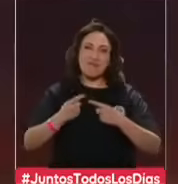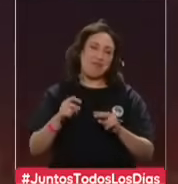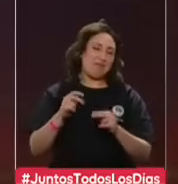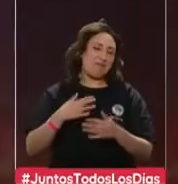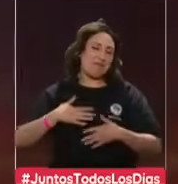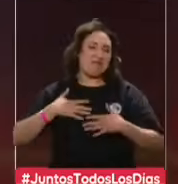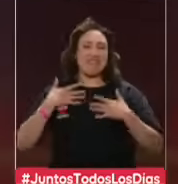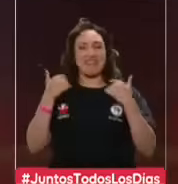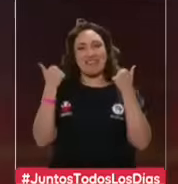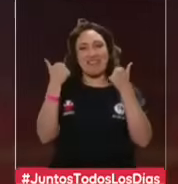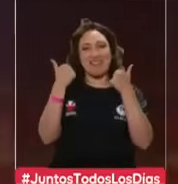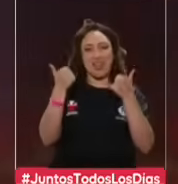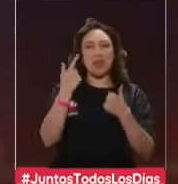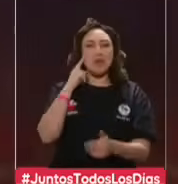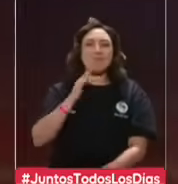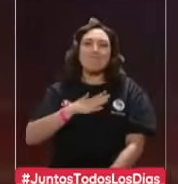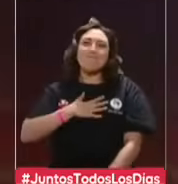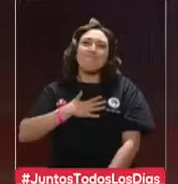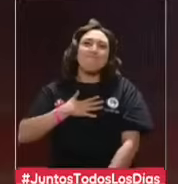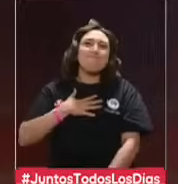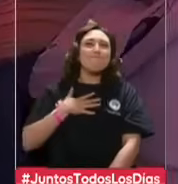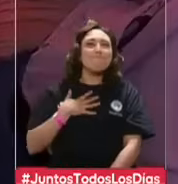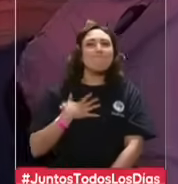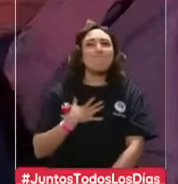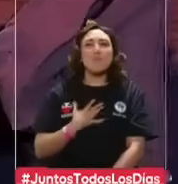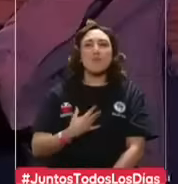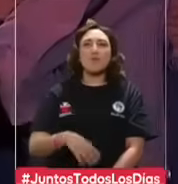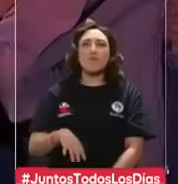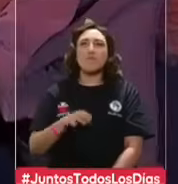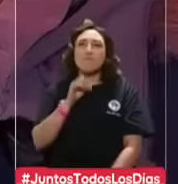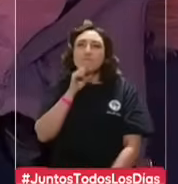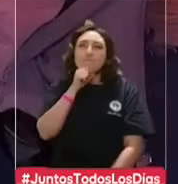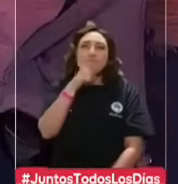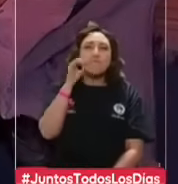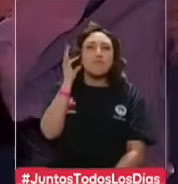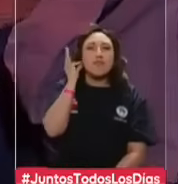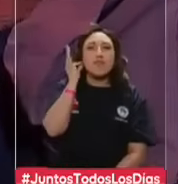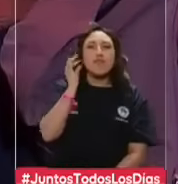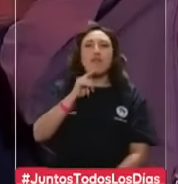bien. Pero te juro que siento que me dejó como la señora del tela, weón.